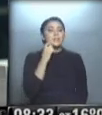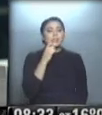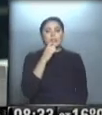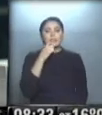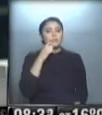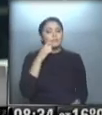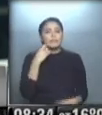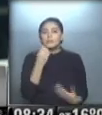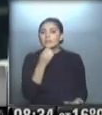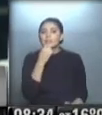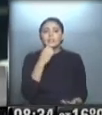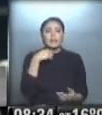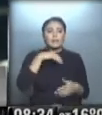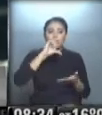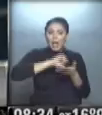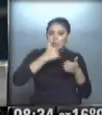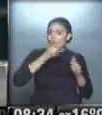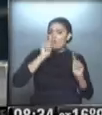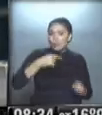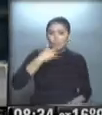La hubiera hecho de todas maneras.